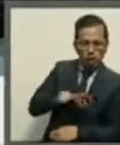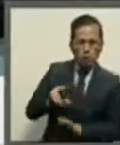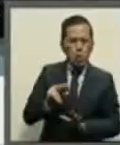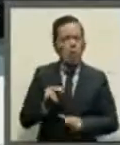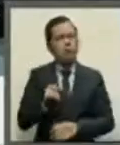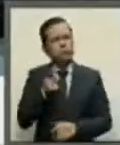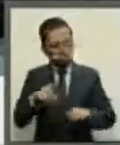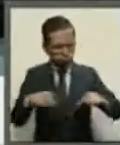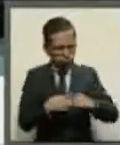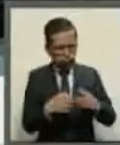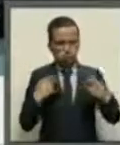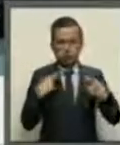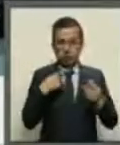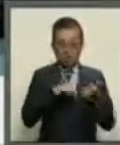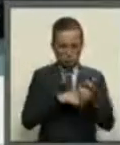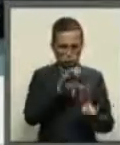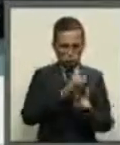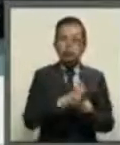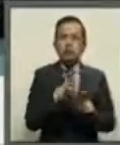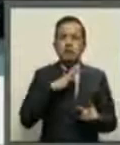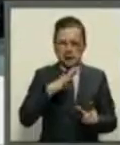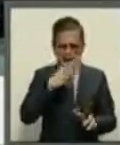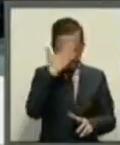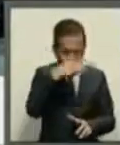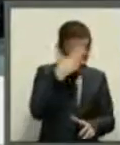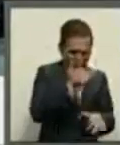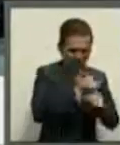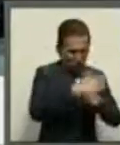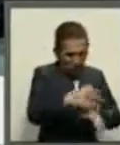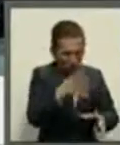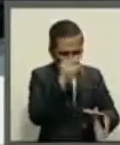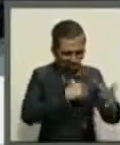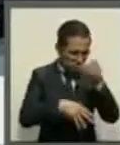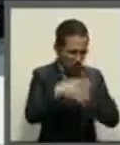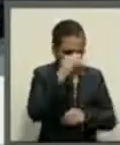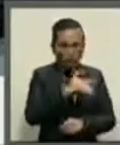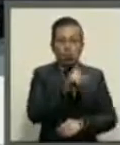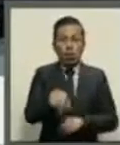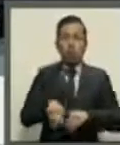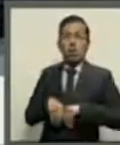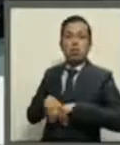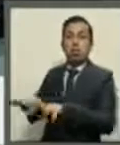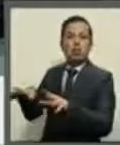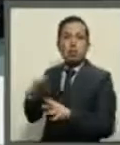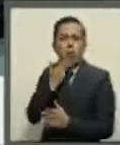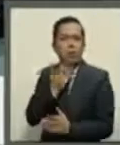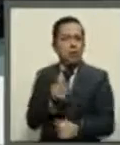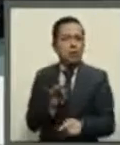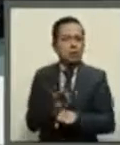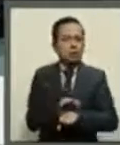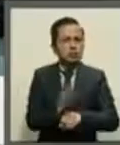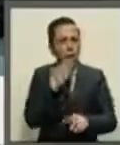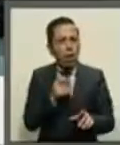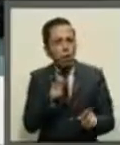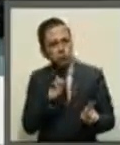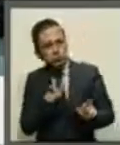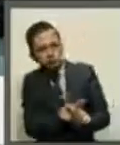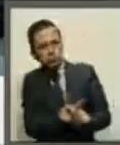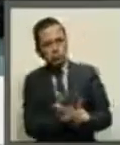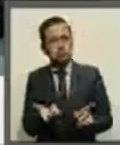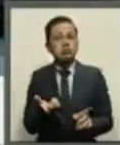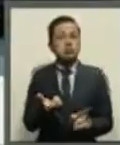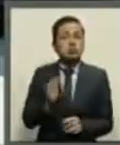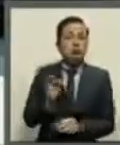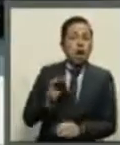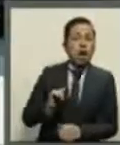comisionado conoció, la cual podría encontrarse desprotegida por el uso indebido o para beneficio de